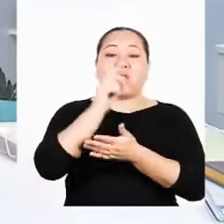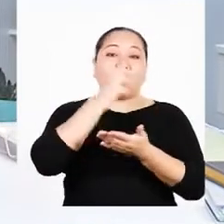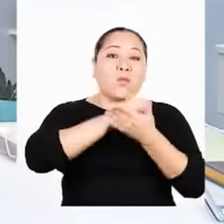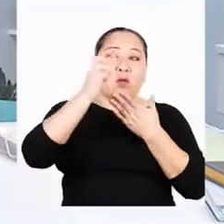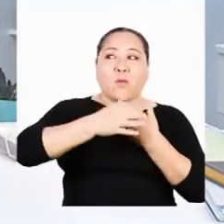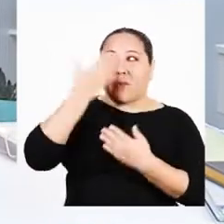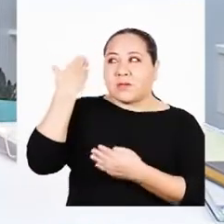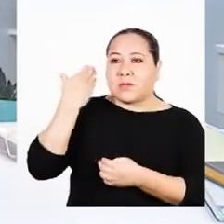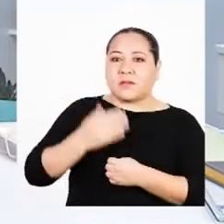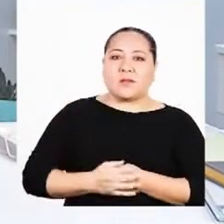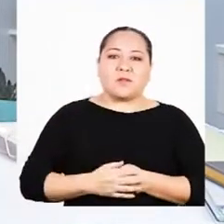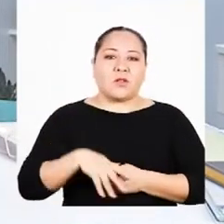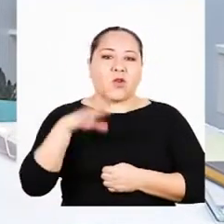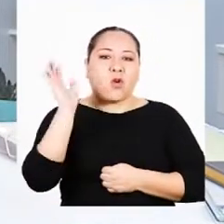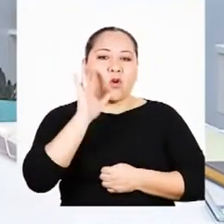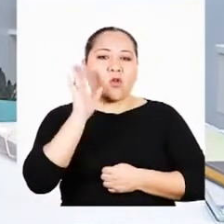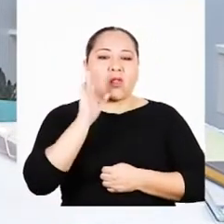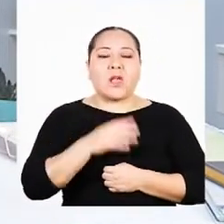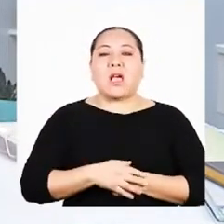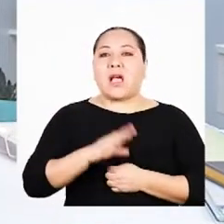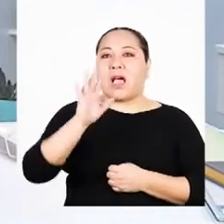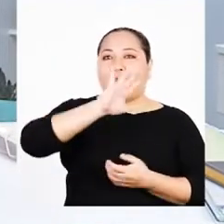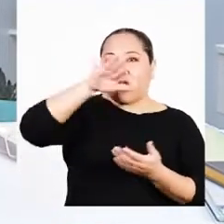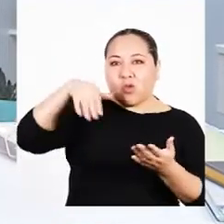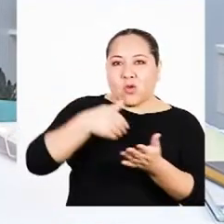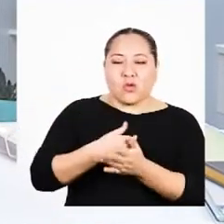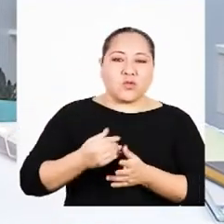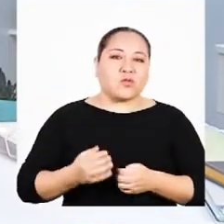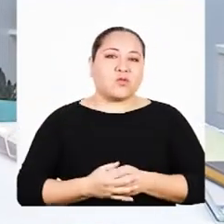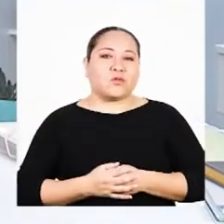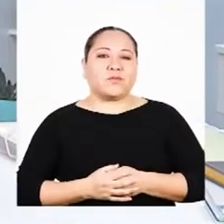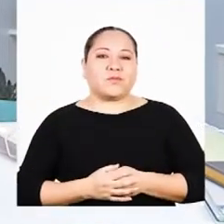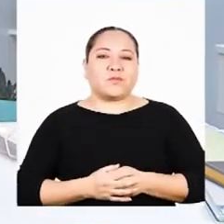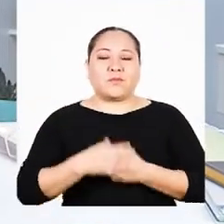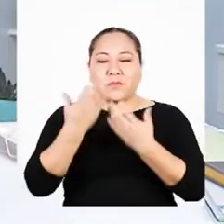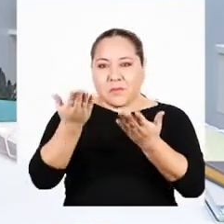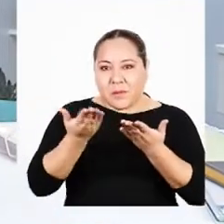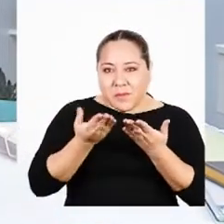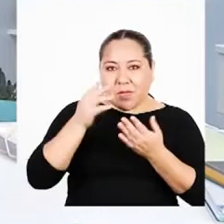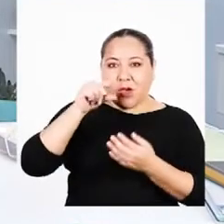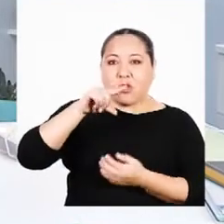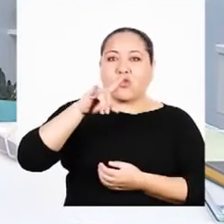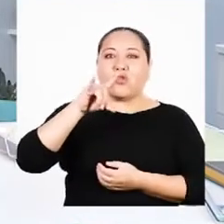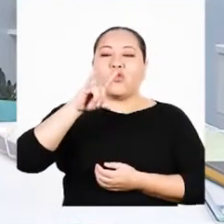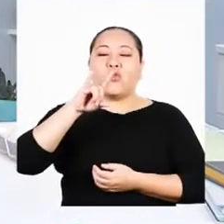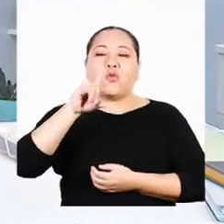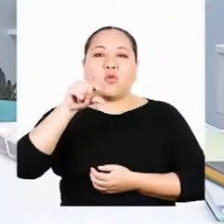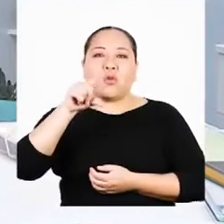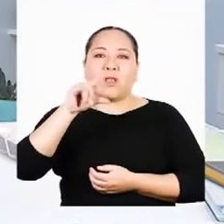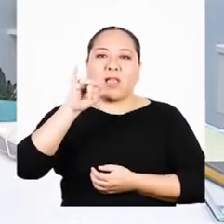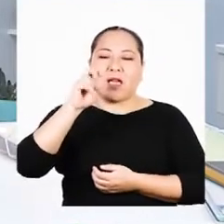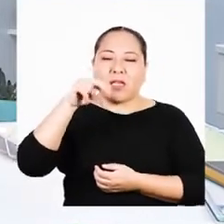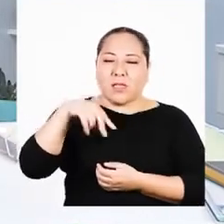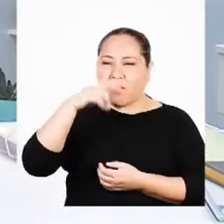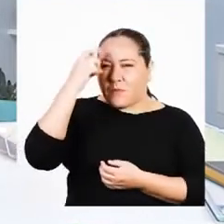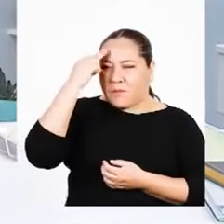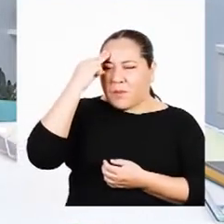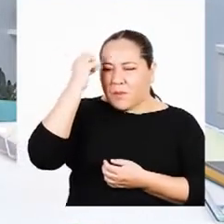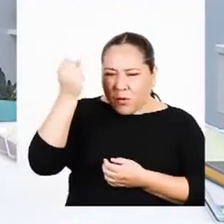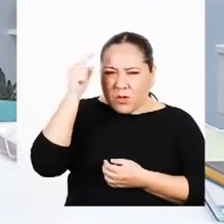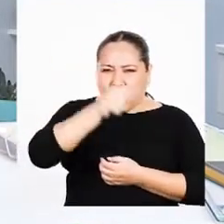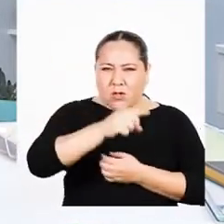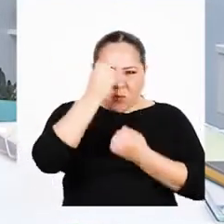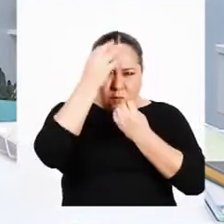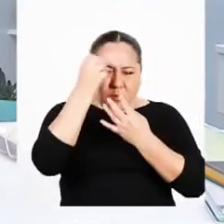el programa anterior. Hola a todas y todos. Bienvenida, Googleana. Con la memoria de tu data,